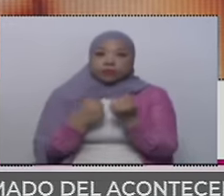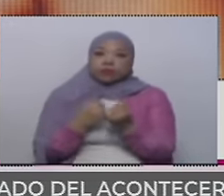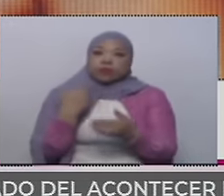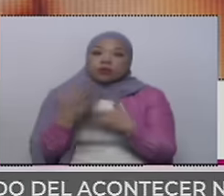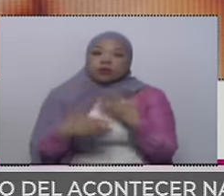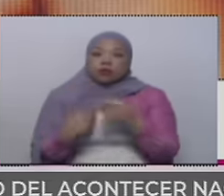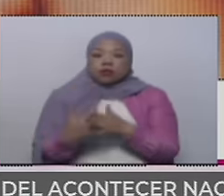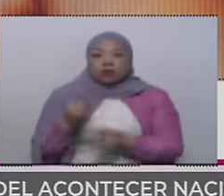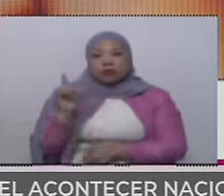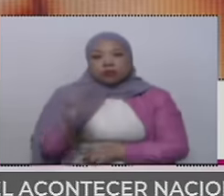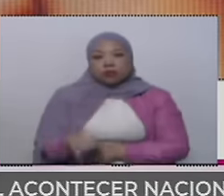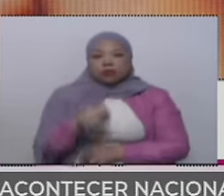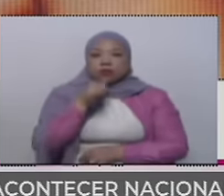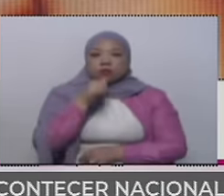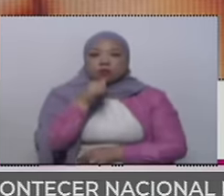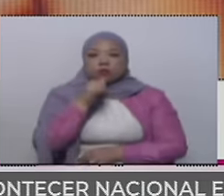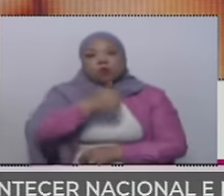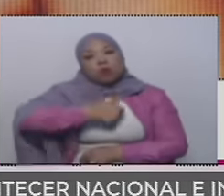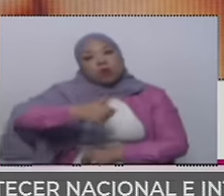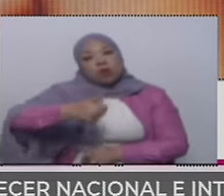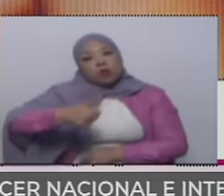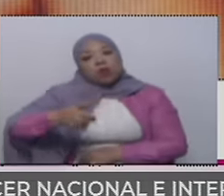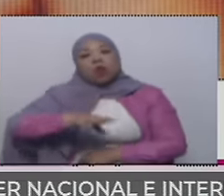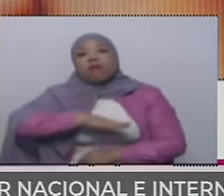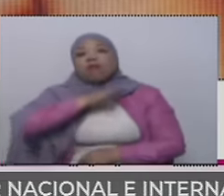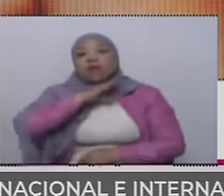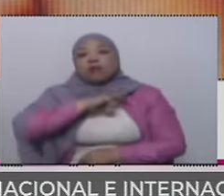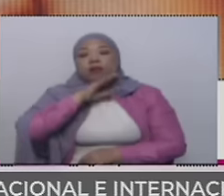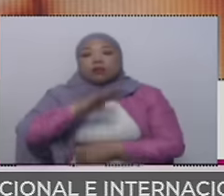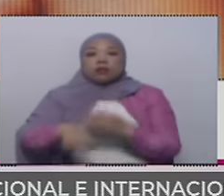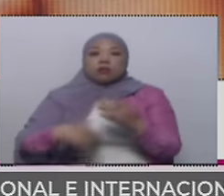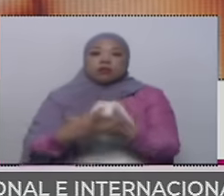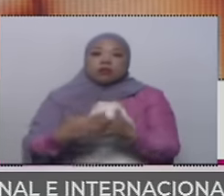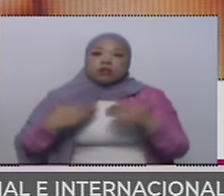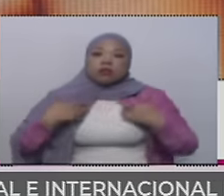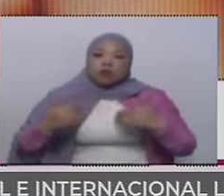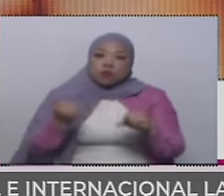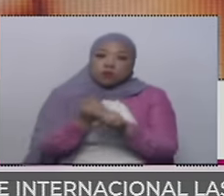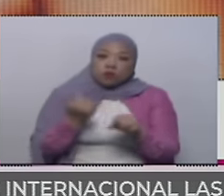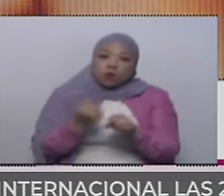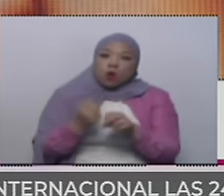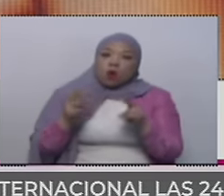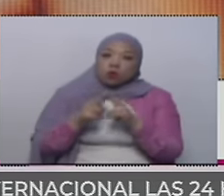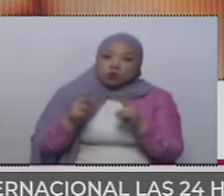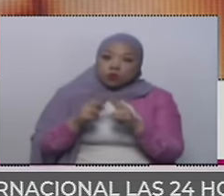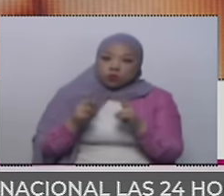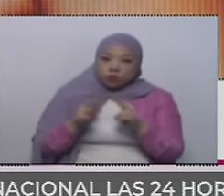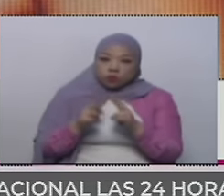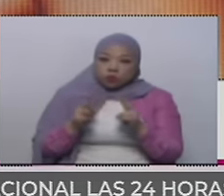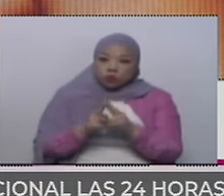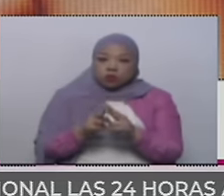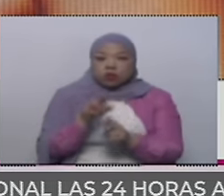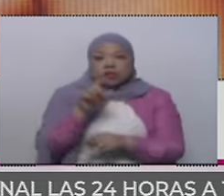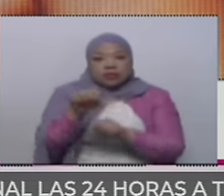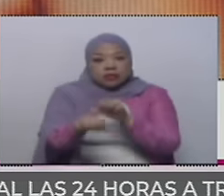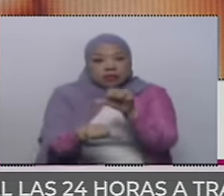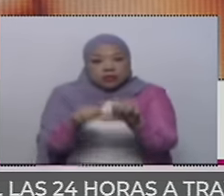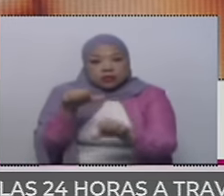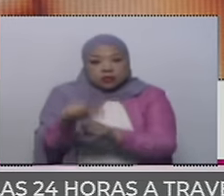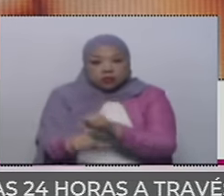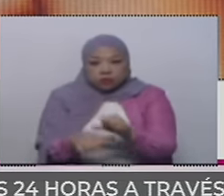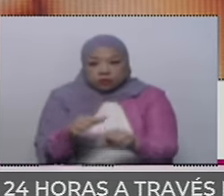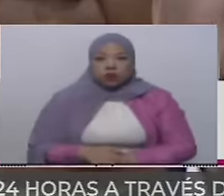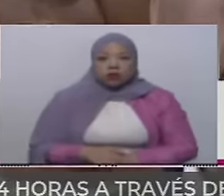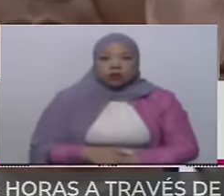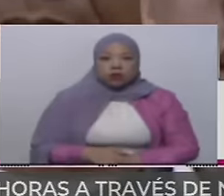a que aparecieran cada vez enfermedades que no eran las enfermedades conocidas durante siglos,